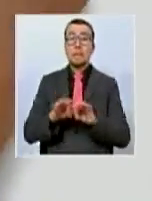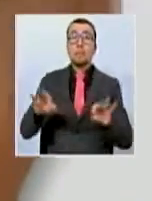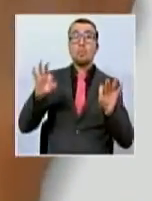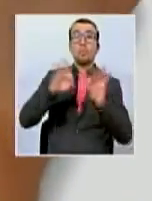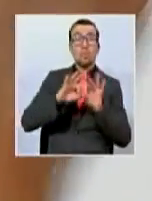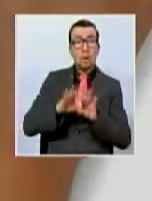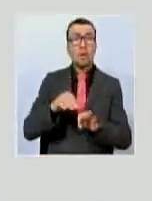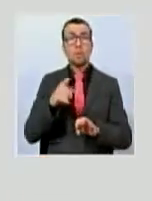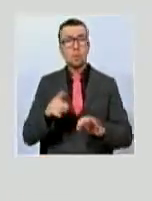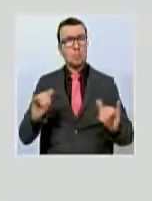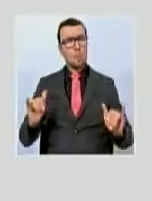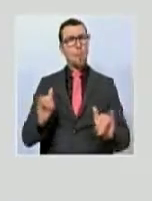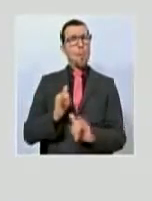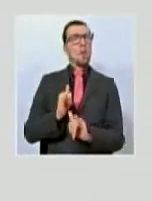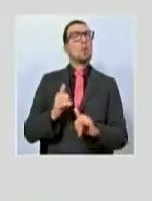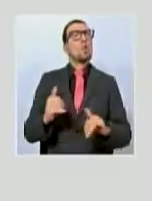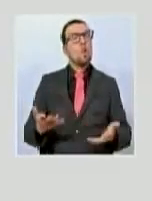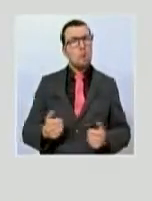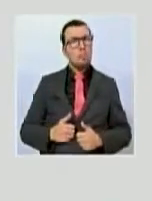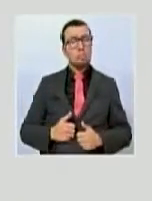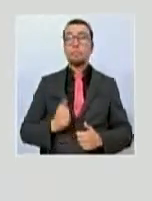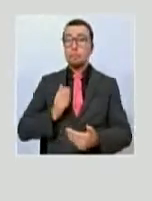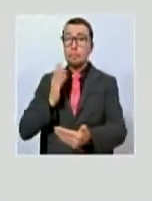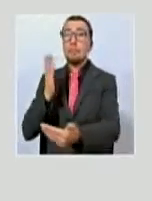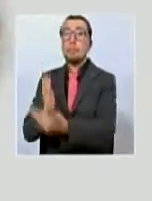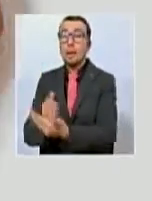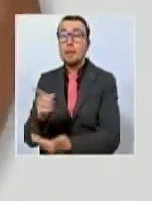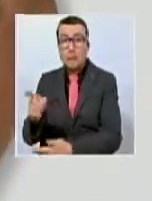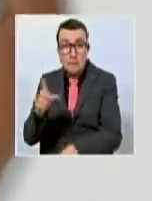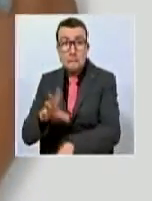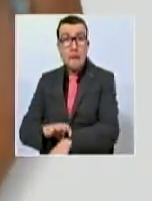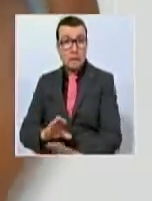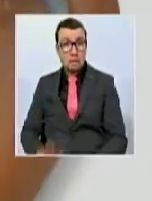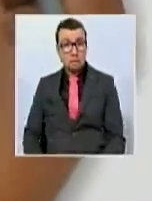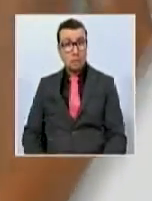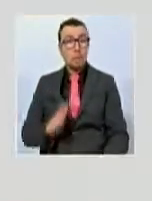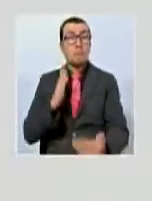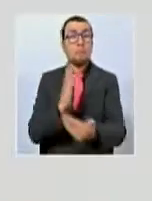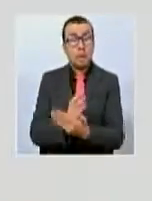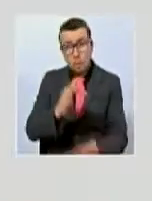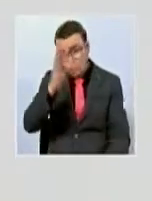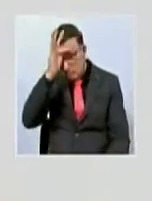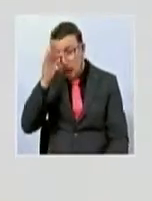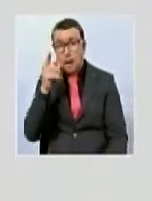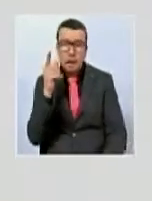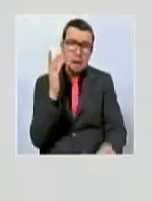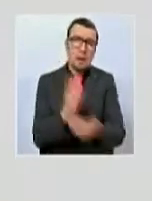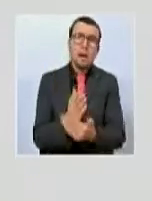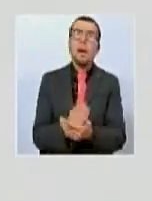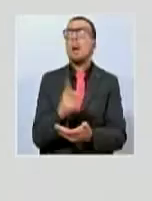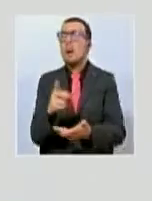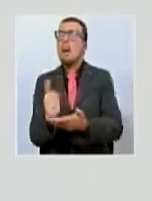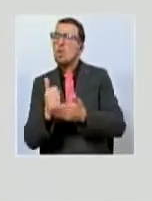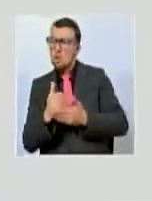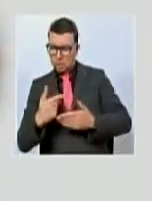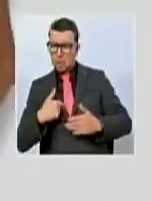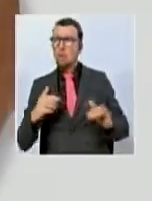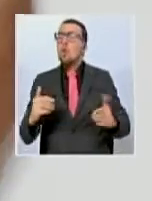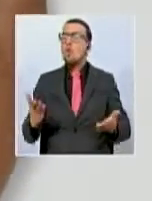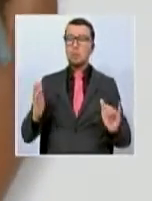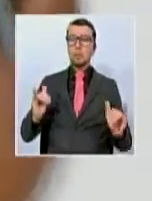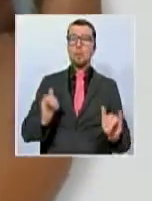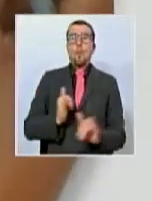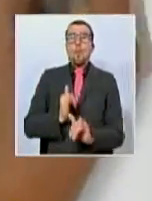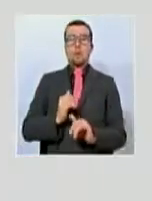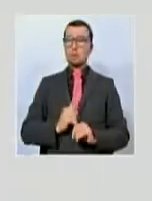acérquese a su médico, vaya a una clínica, vaya a un centro especializado, pero no